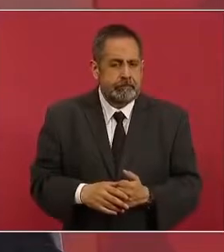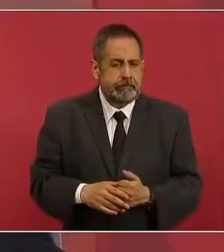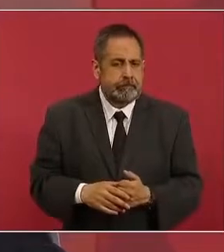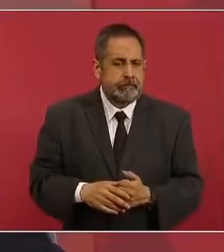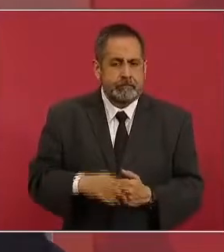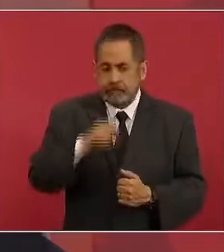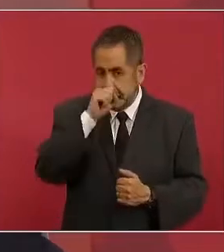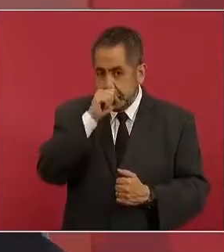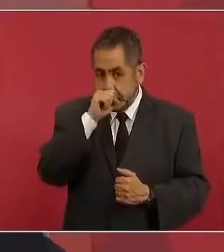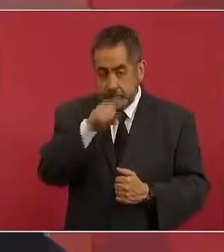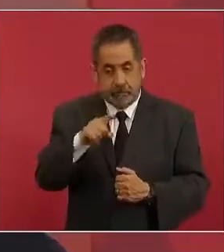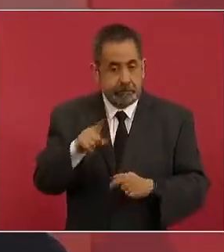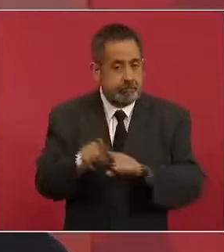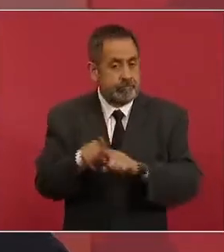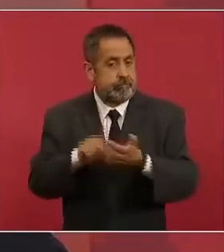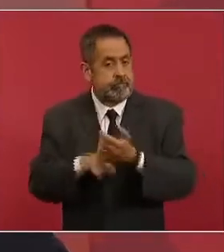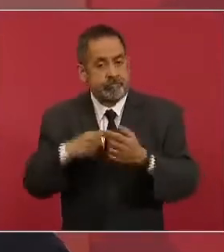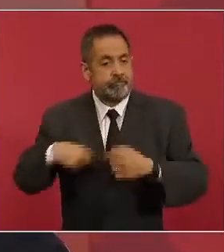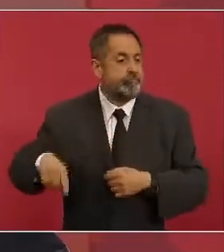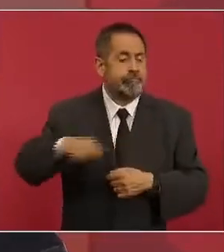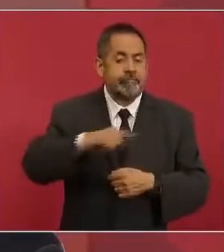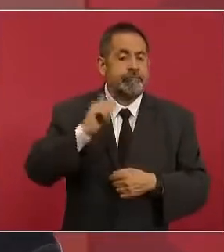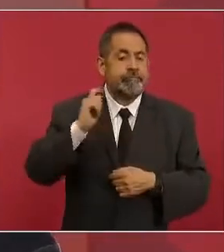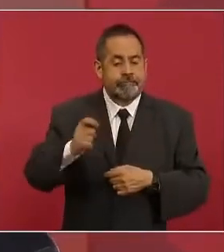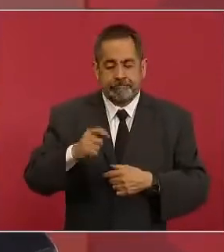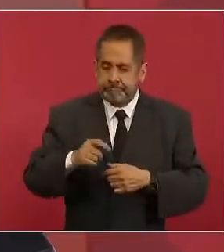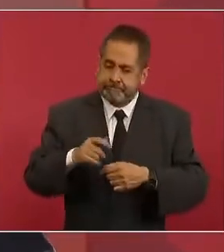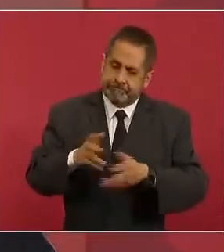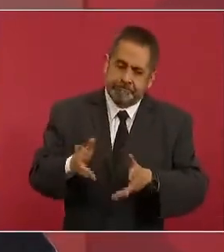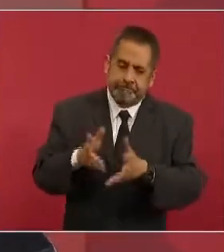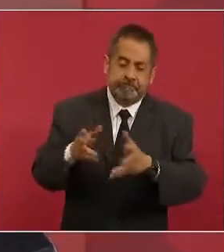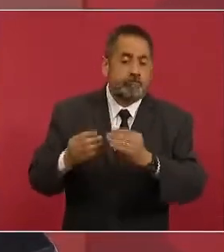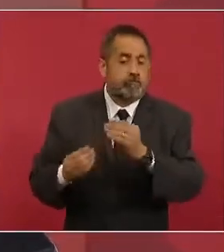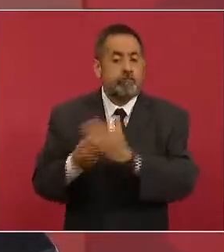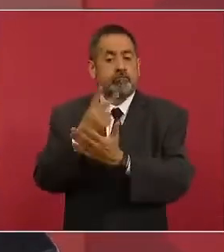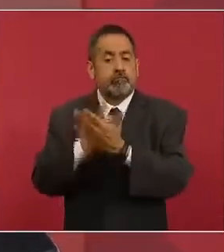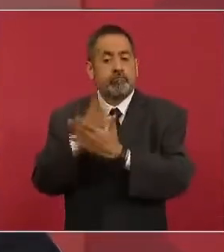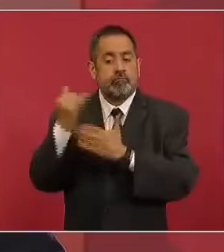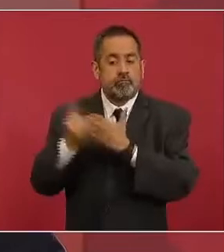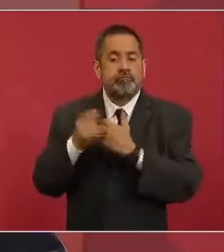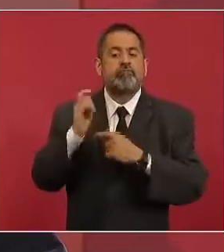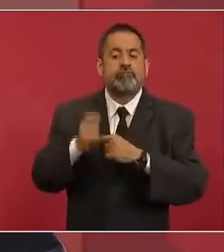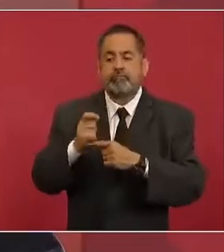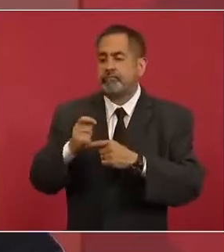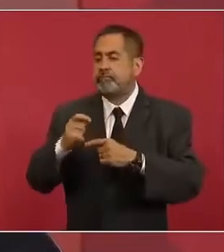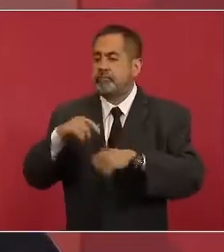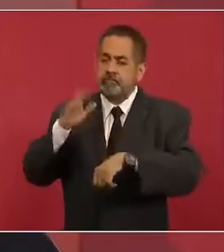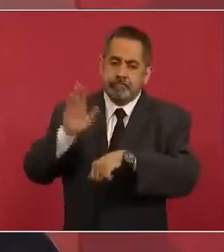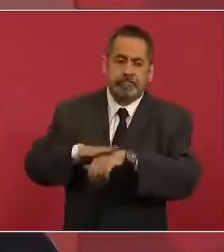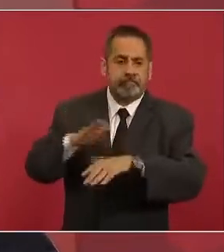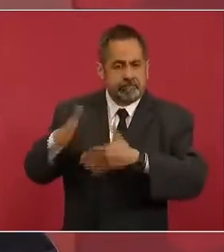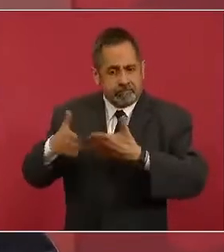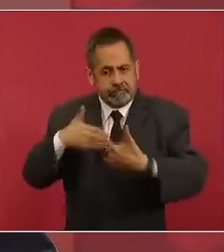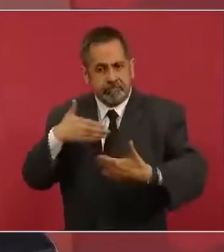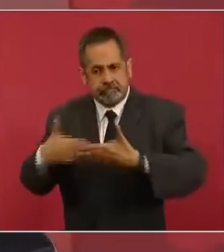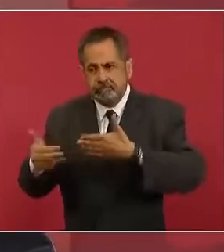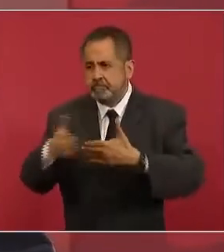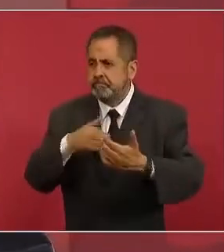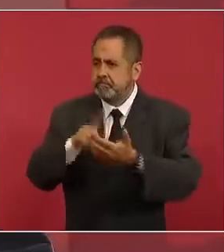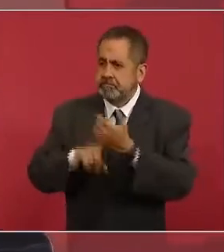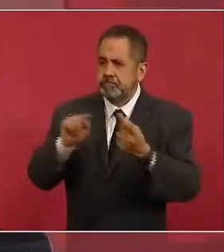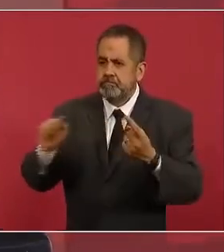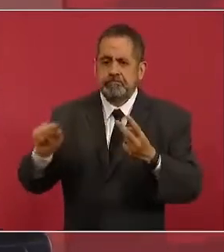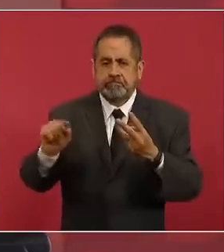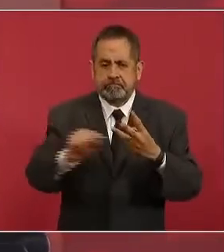Y estamos también echando a andar un proyecto de modernización de las hidroeléctricas.